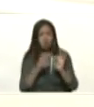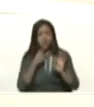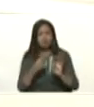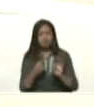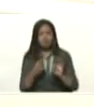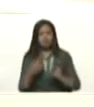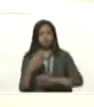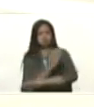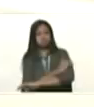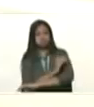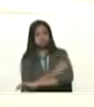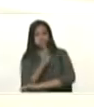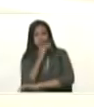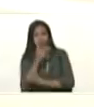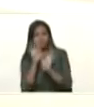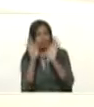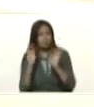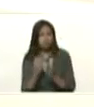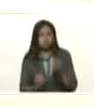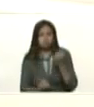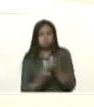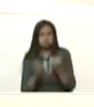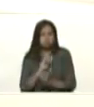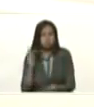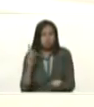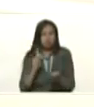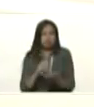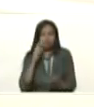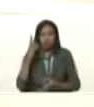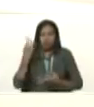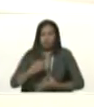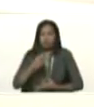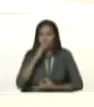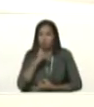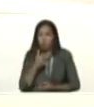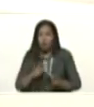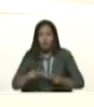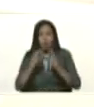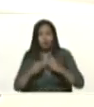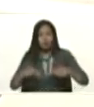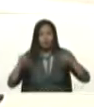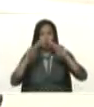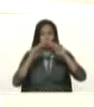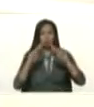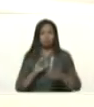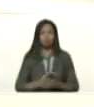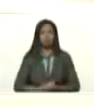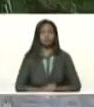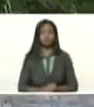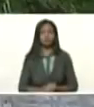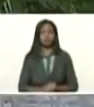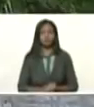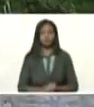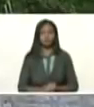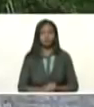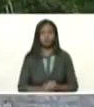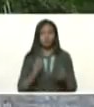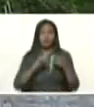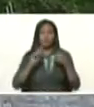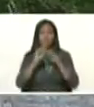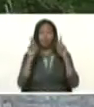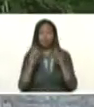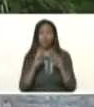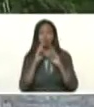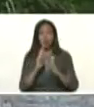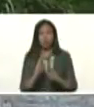una oposición que no tiene esta participación como tal en el seno de la organización. Bueno, la primera pregunta,